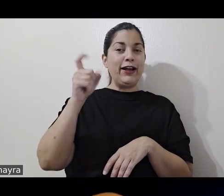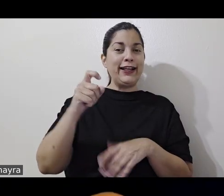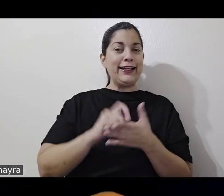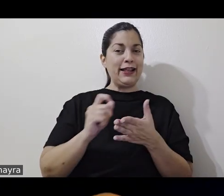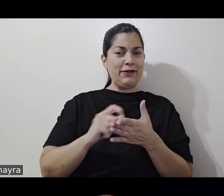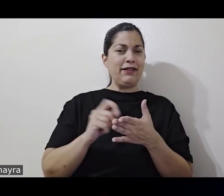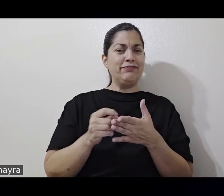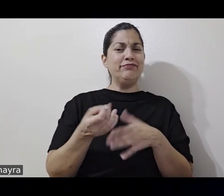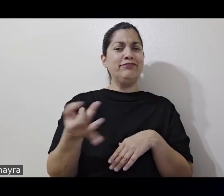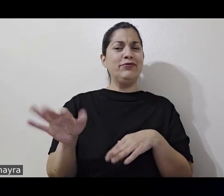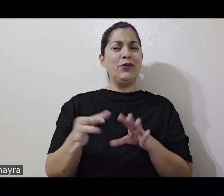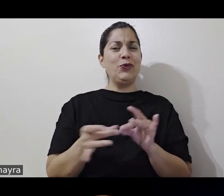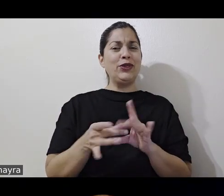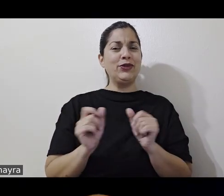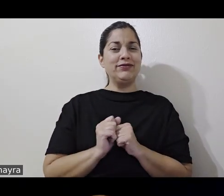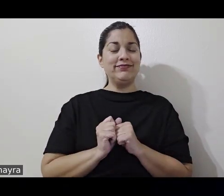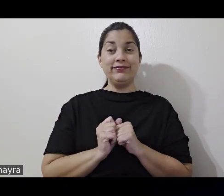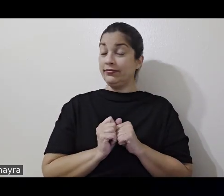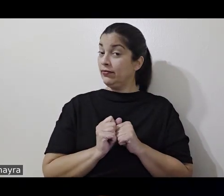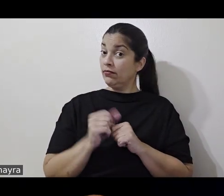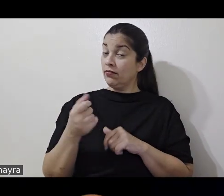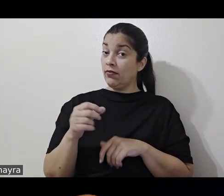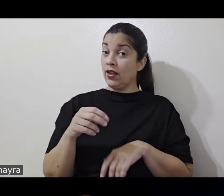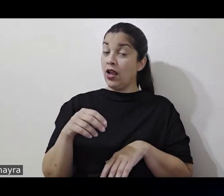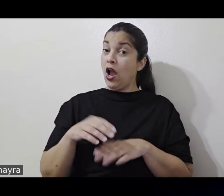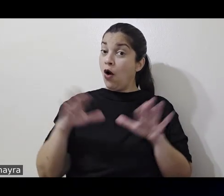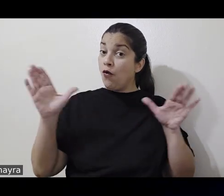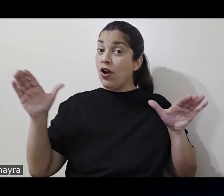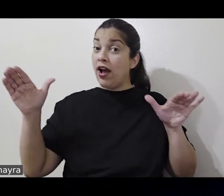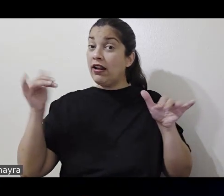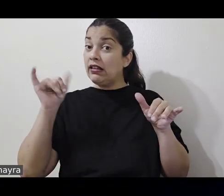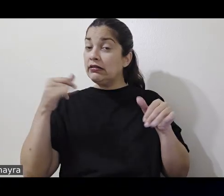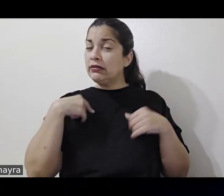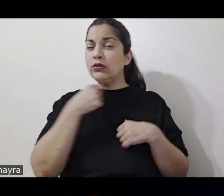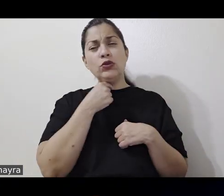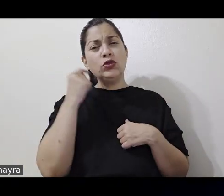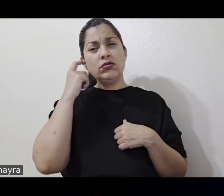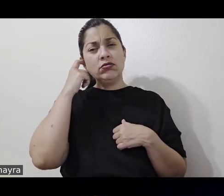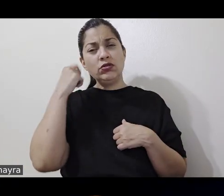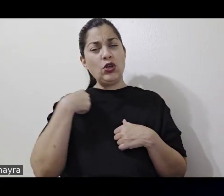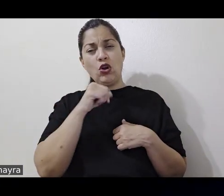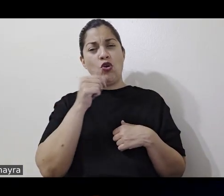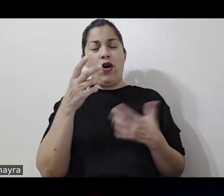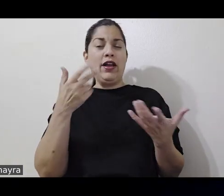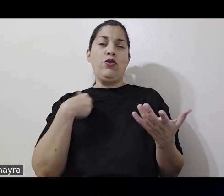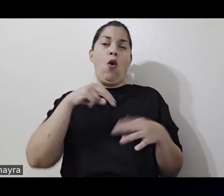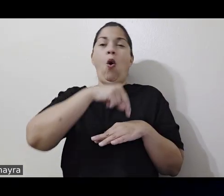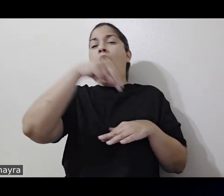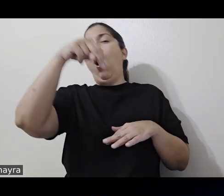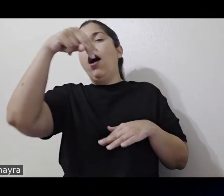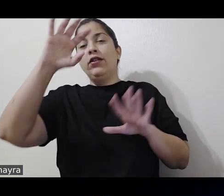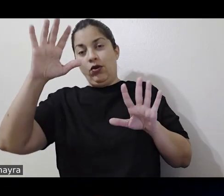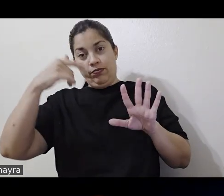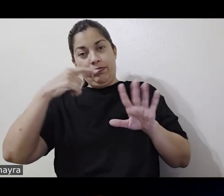el cuento. Sí, eso de volar me está curioso porque a mí lo que me pasa no es que yo vuele, pero